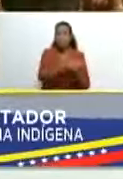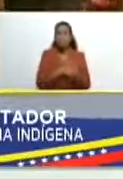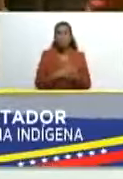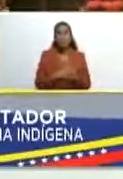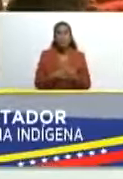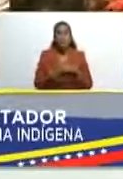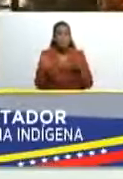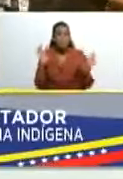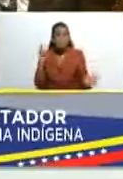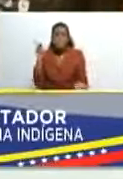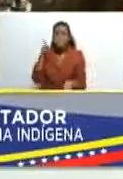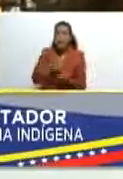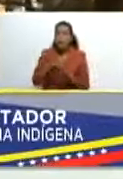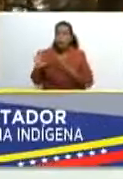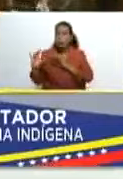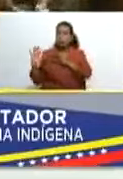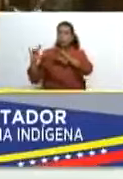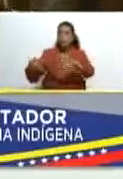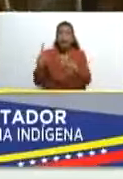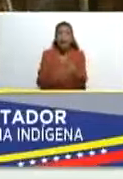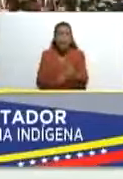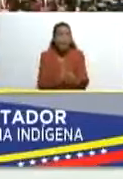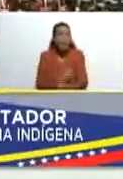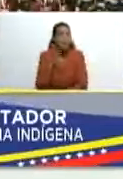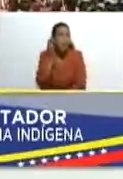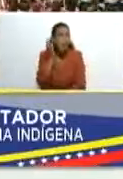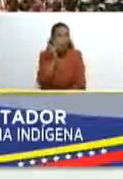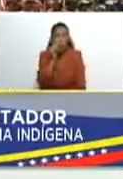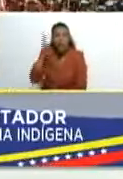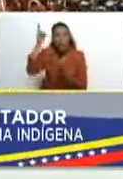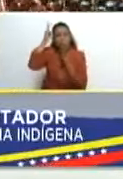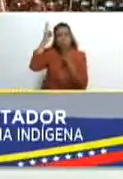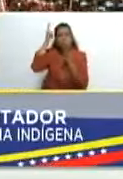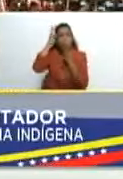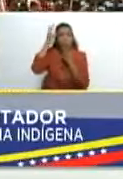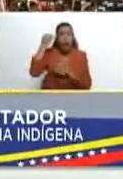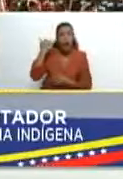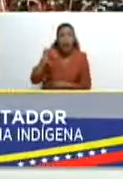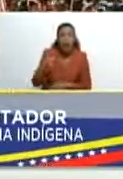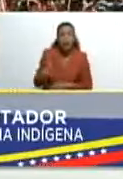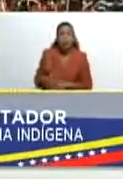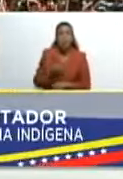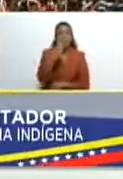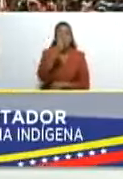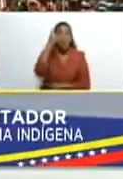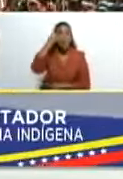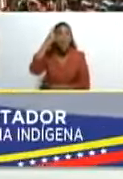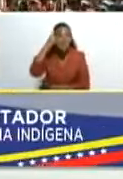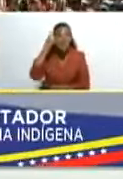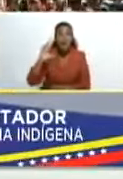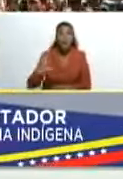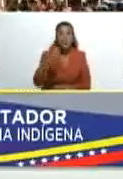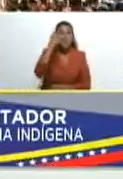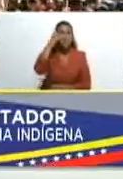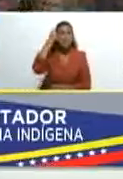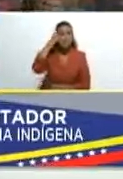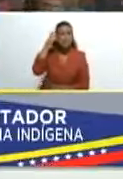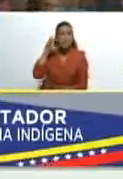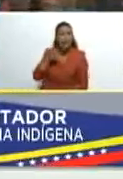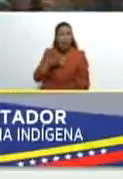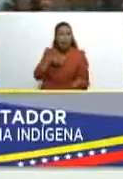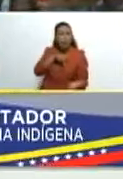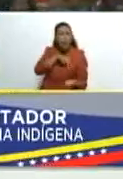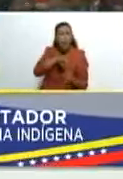Una gran participación de nuestros hermanos y de nuestras hermanas que, bueno, estuvieron 2 días, hoy es el tercer día que